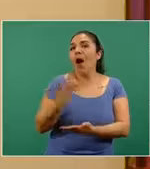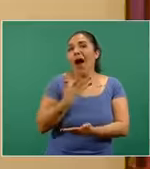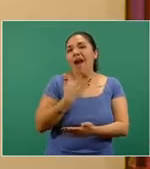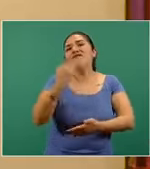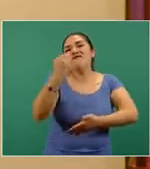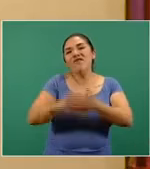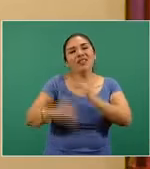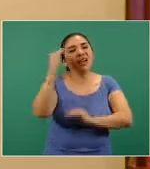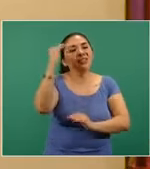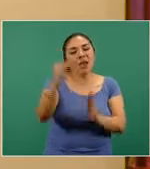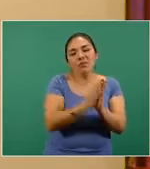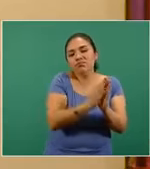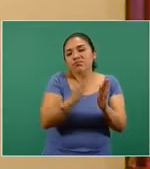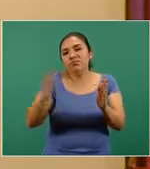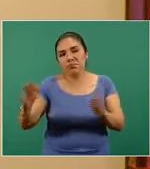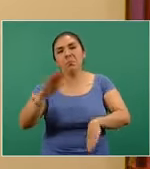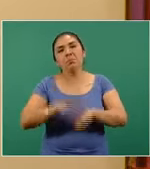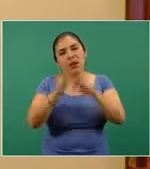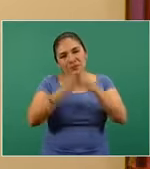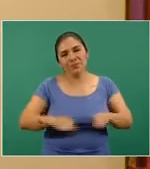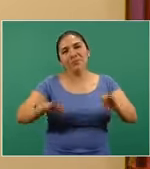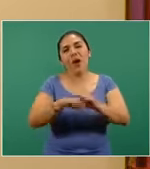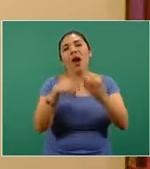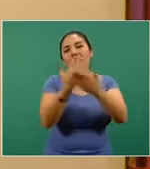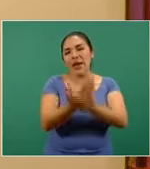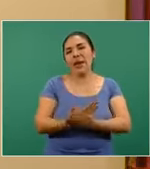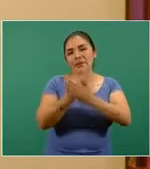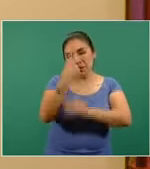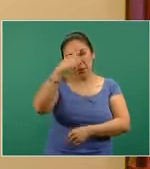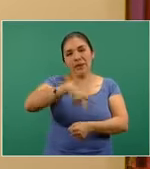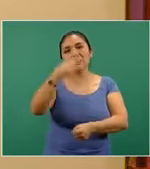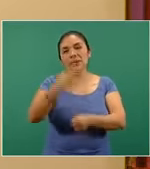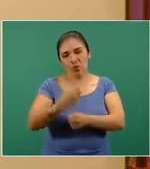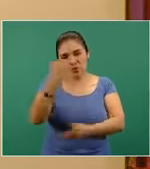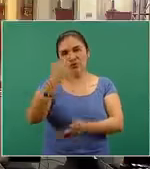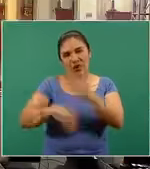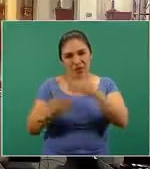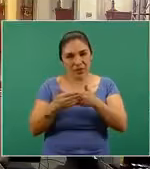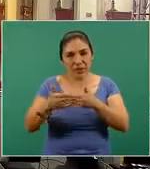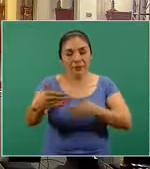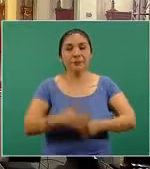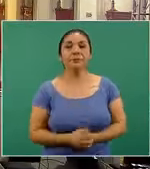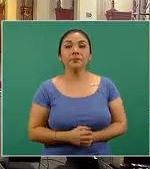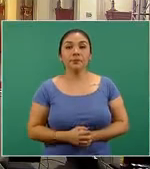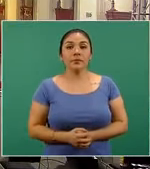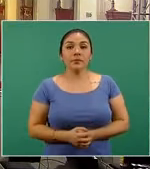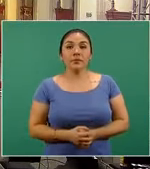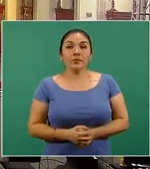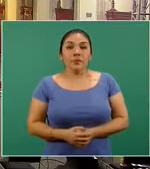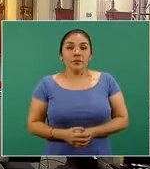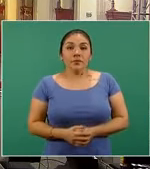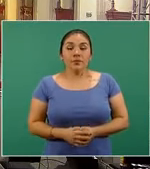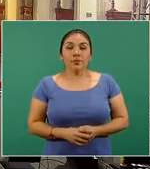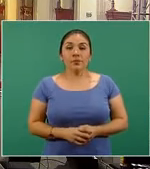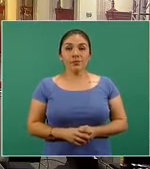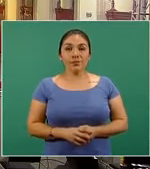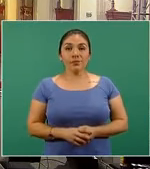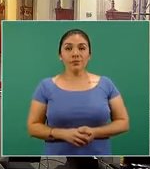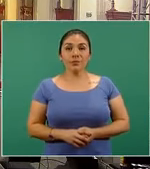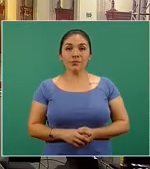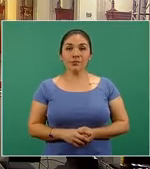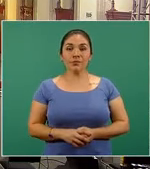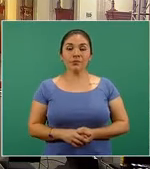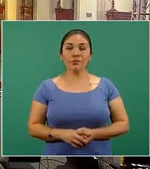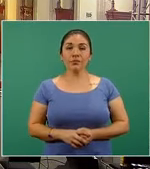una temporalidad importante para colocar la segunda dosis. Veamos la siguiente diapositiva.